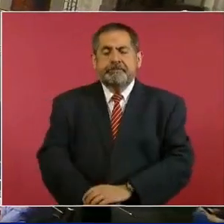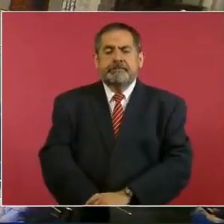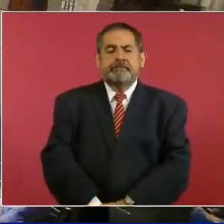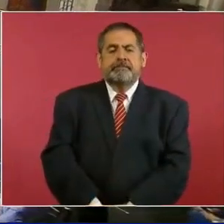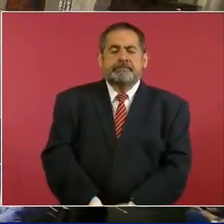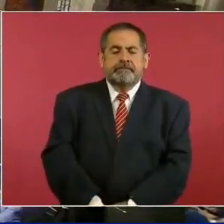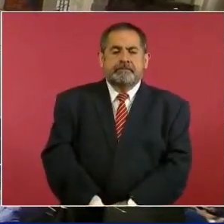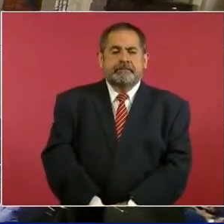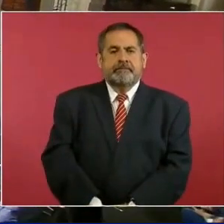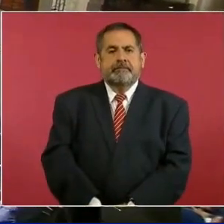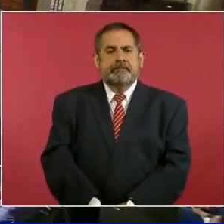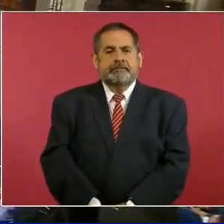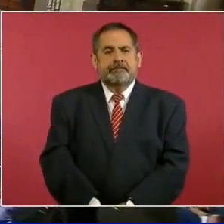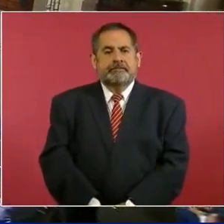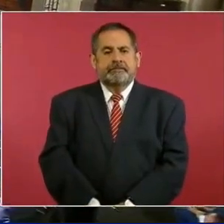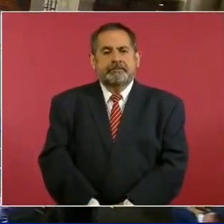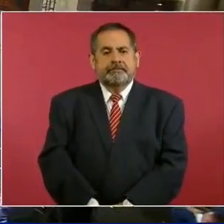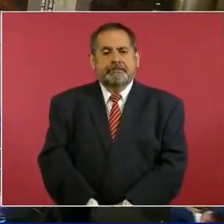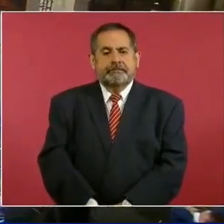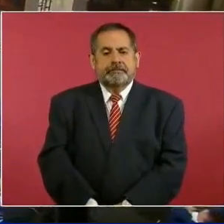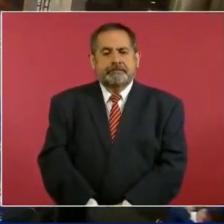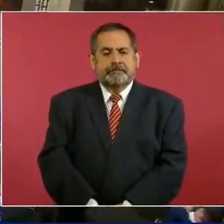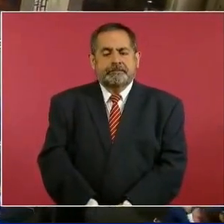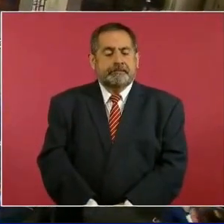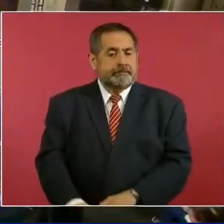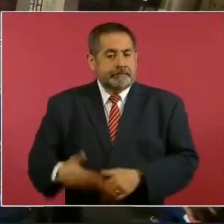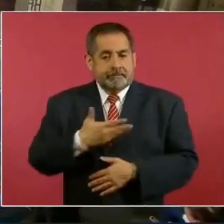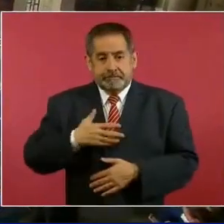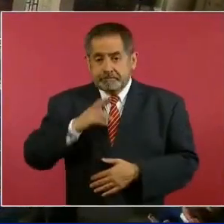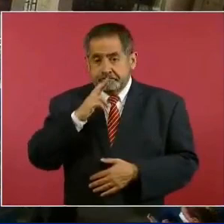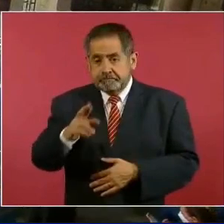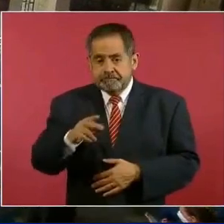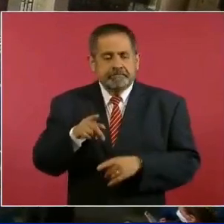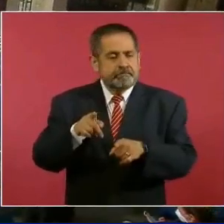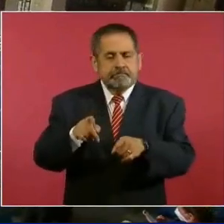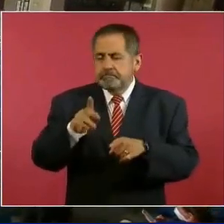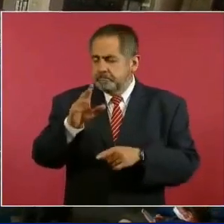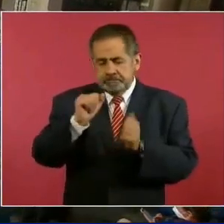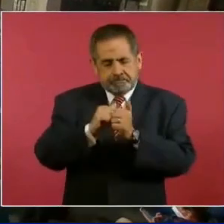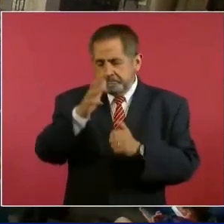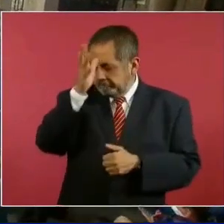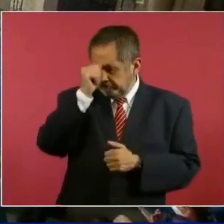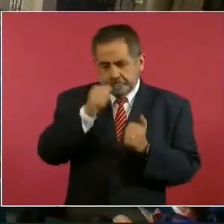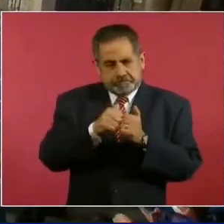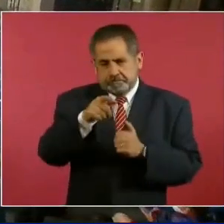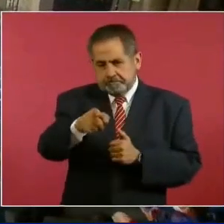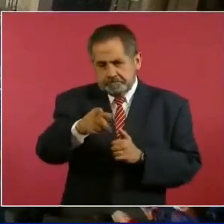las investigaciones. ¿Qué le puede responder a eso? Que no coincido con él, que lo respeto mucho,